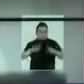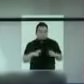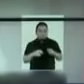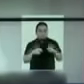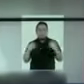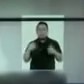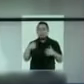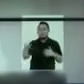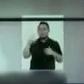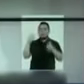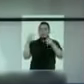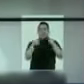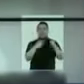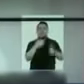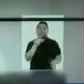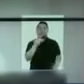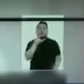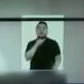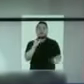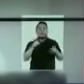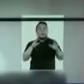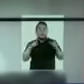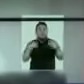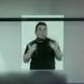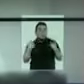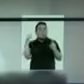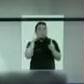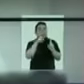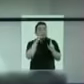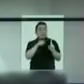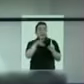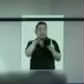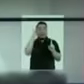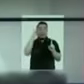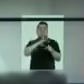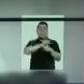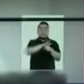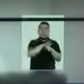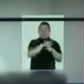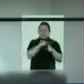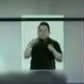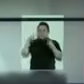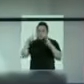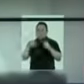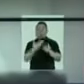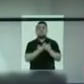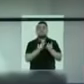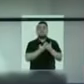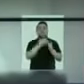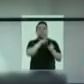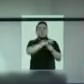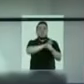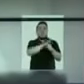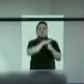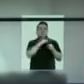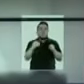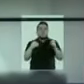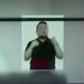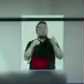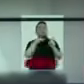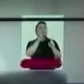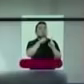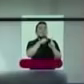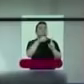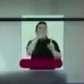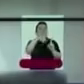de aduana, que no te puedan dar un cronograma de entrega mes a mes. Ojo, te lo tendrían que dar si viene por